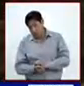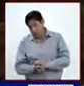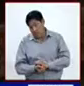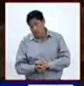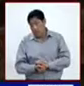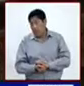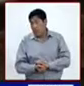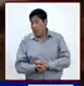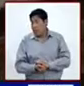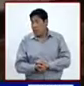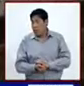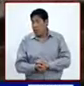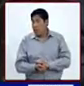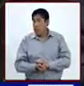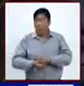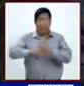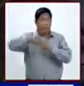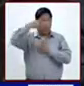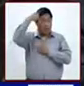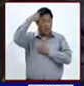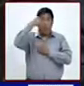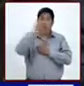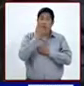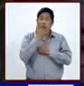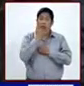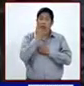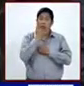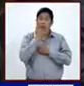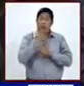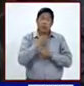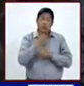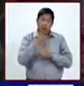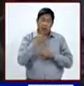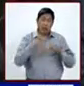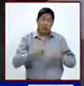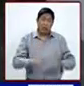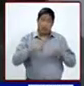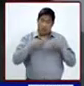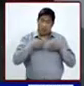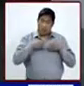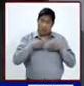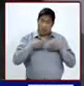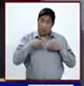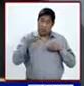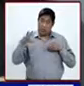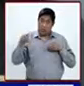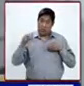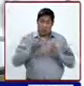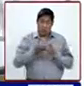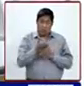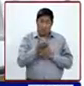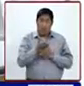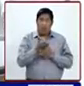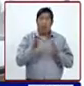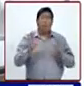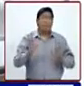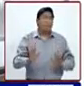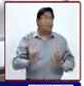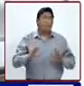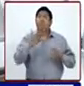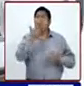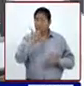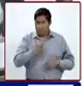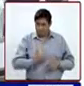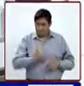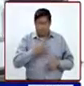O sea, quiere decir que la bancada del MAS a nivel nacional se va a reunir para evaluar si se acepta o no estos proyectos de ley, si se da viabilidad o no. Claro, yo lo digo